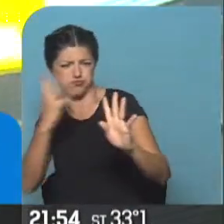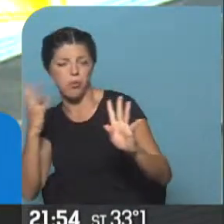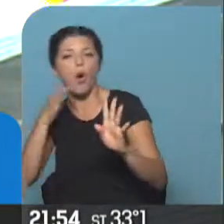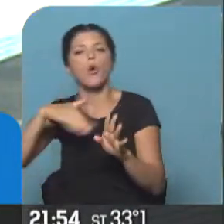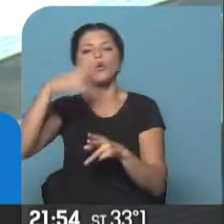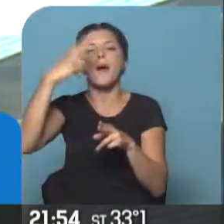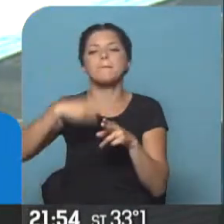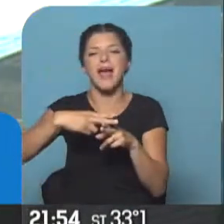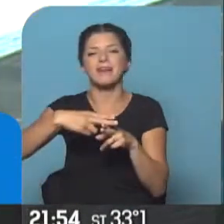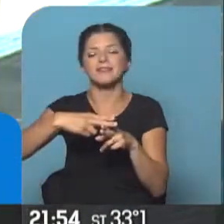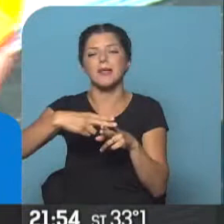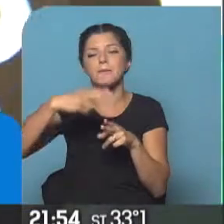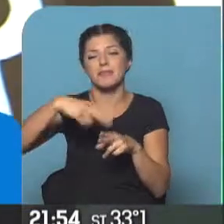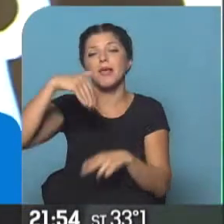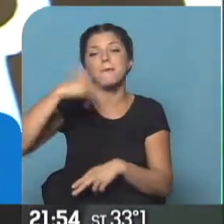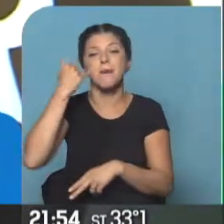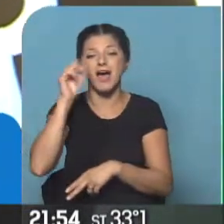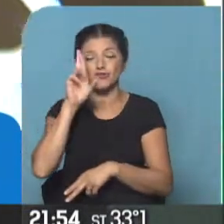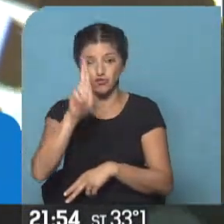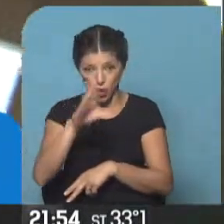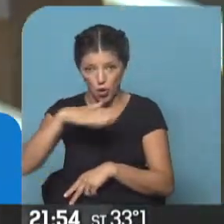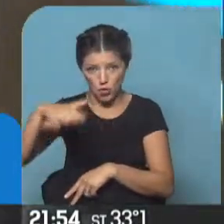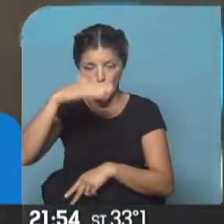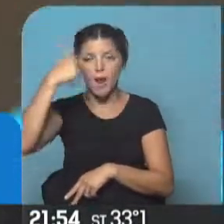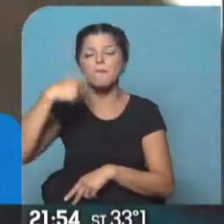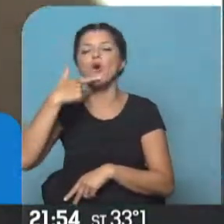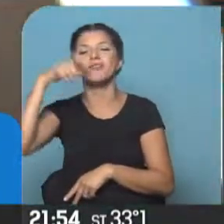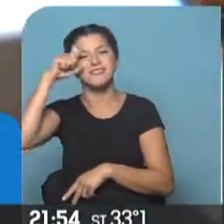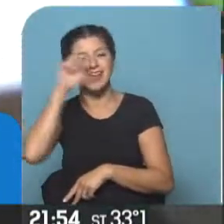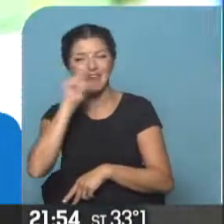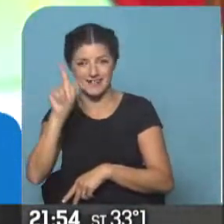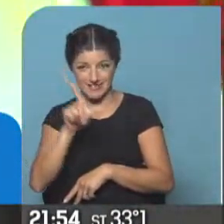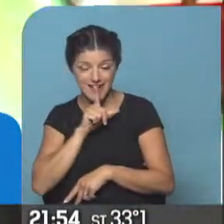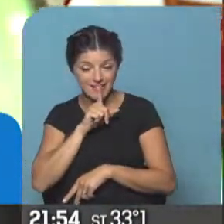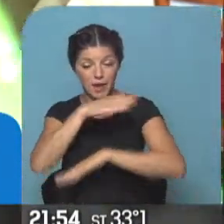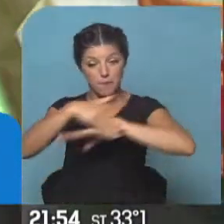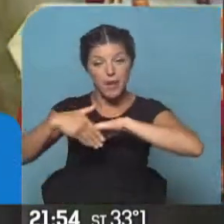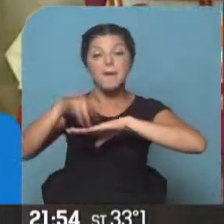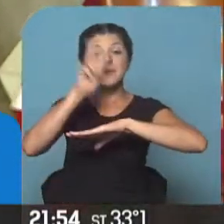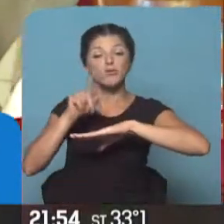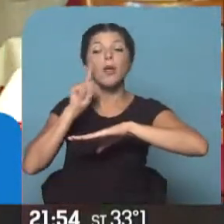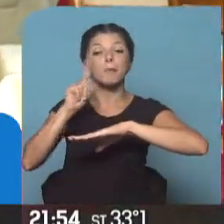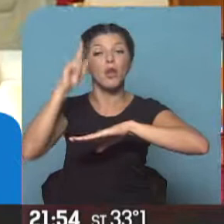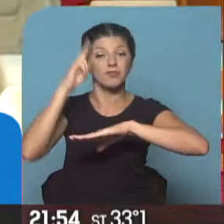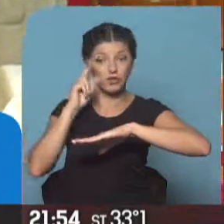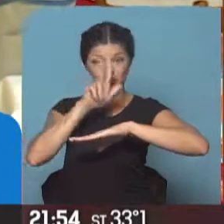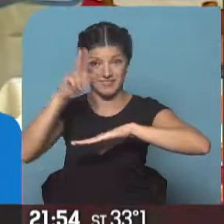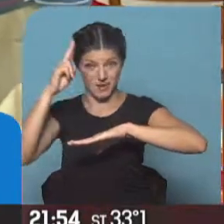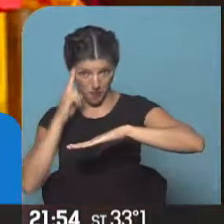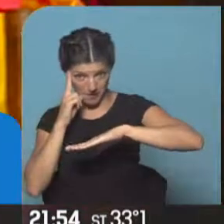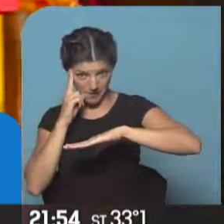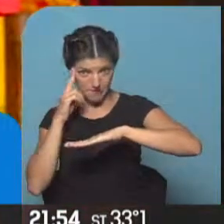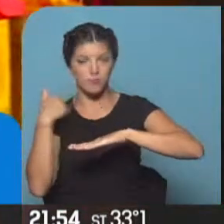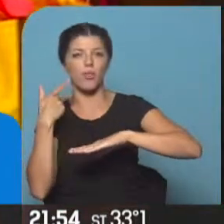Mayor, ubicada aquí en el barrio porteño de Montserrat, en la calle Venezuela, al 1399, para conseguir el pan